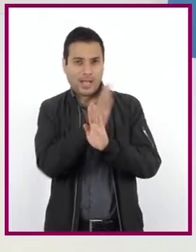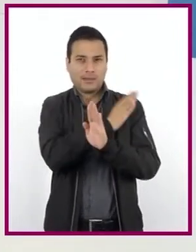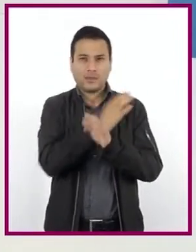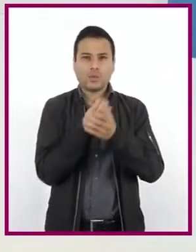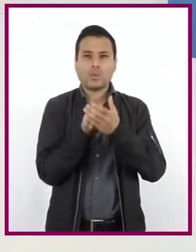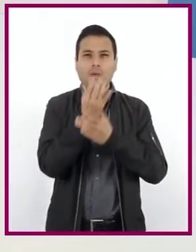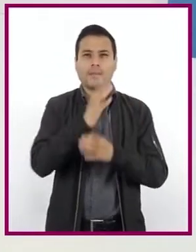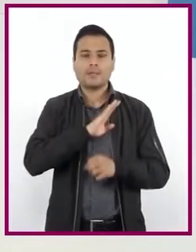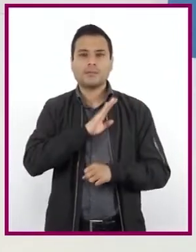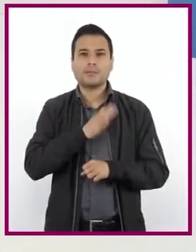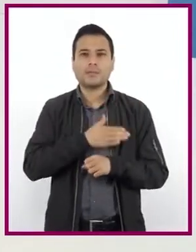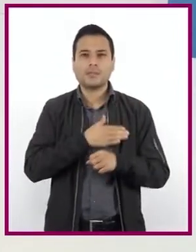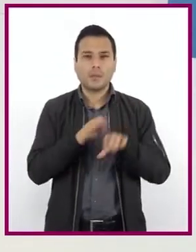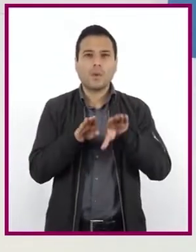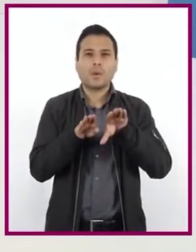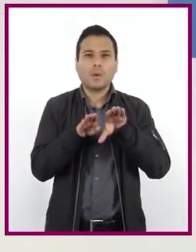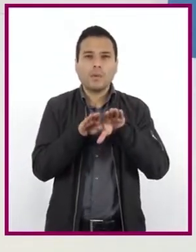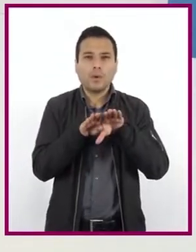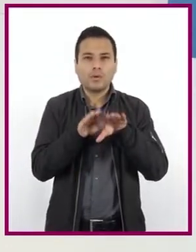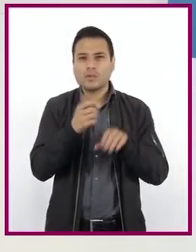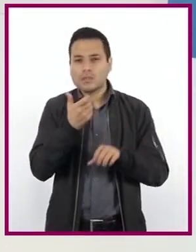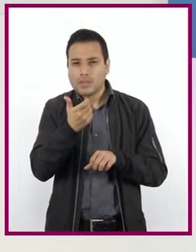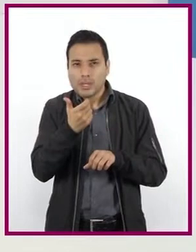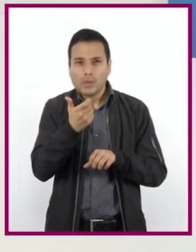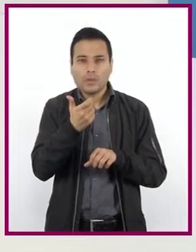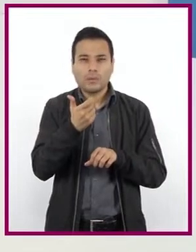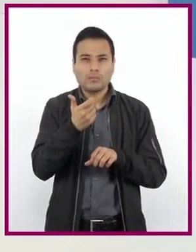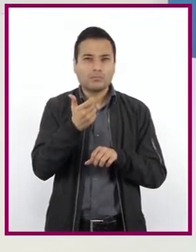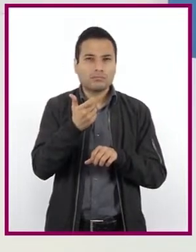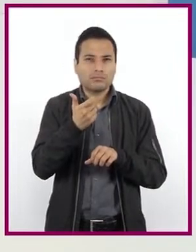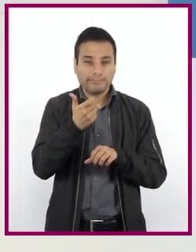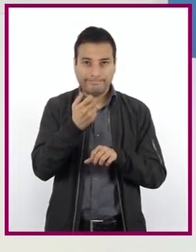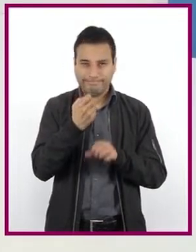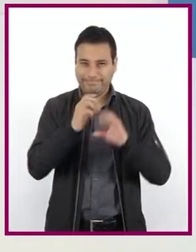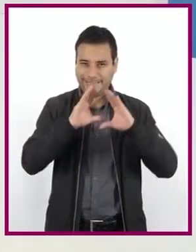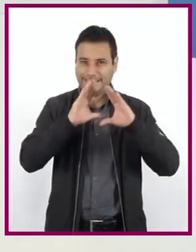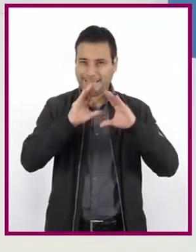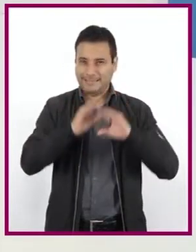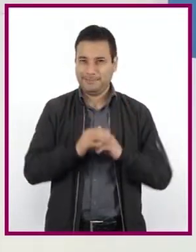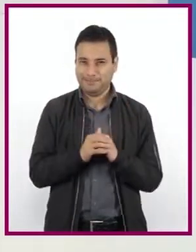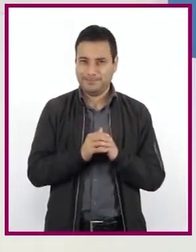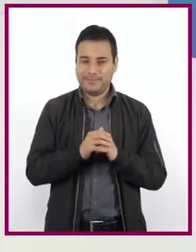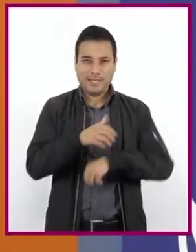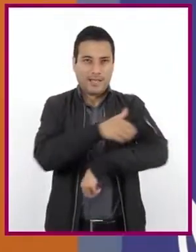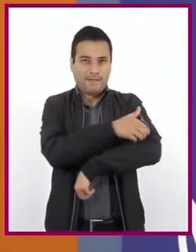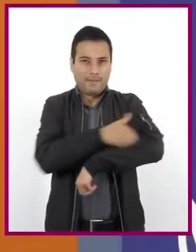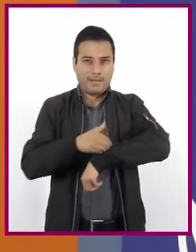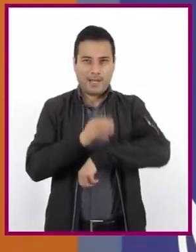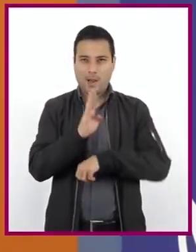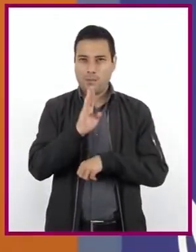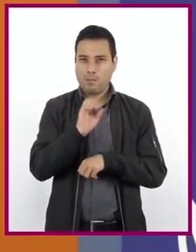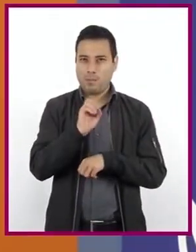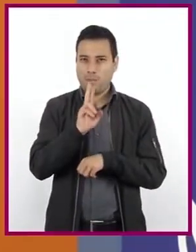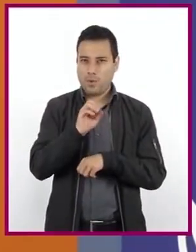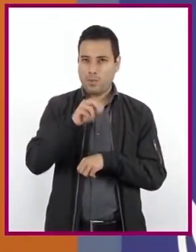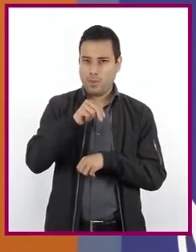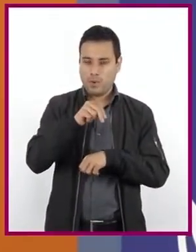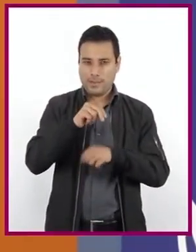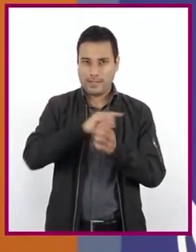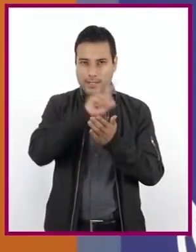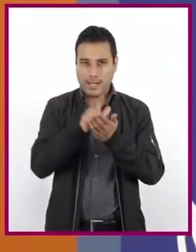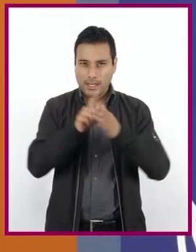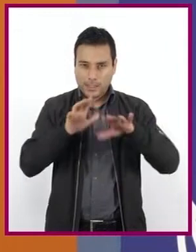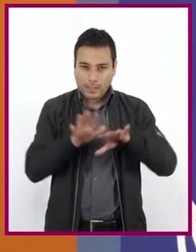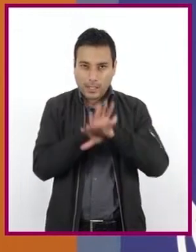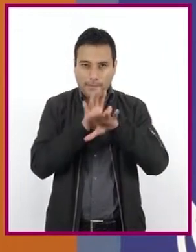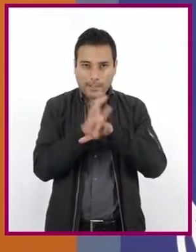España en el ámbito económico con la aplicación de las reformas borbónicas. Por ello,